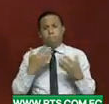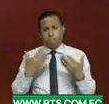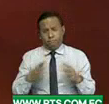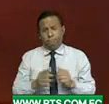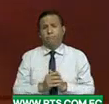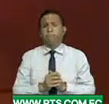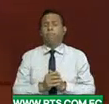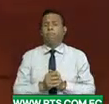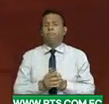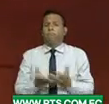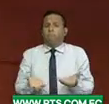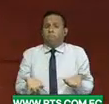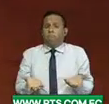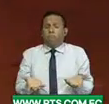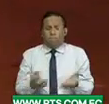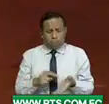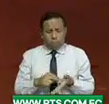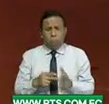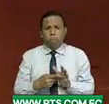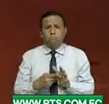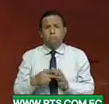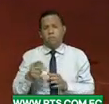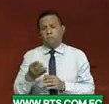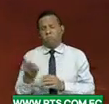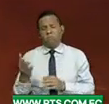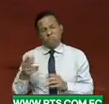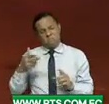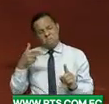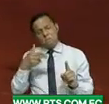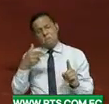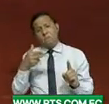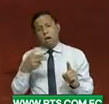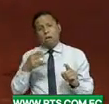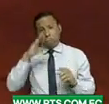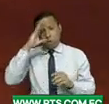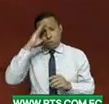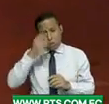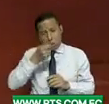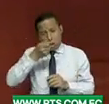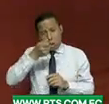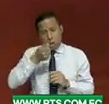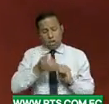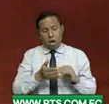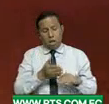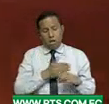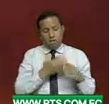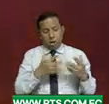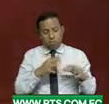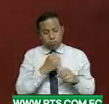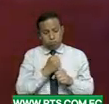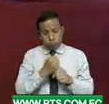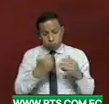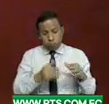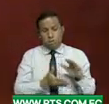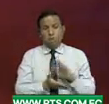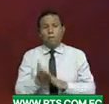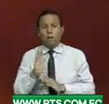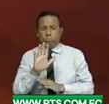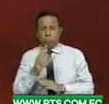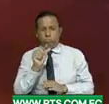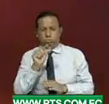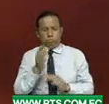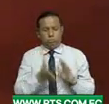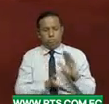de muerte violenta. La policía está por retirarse de este sitio. El levantamiento se lo ha realizado hace pocos instantes